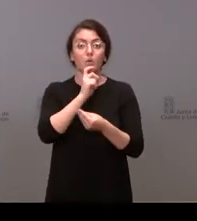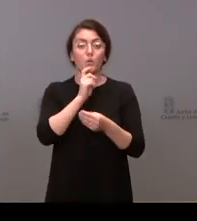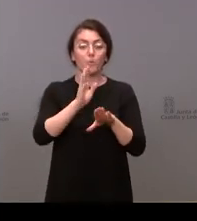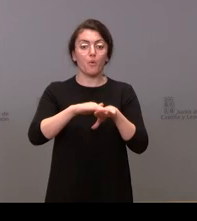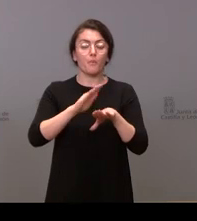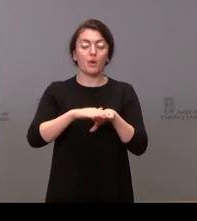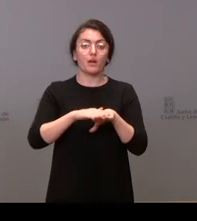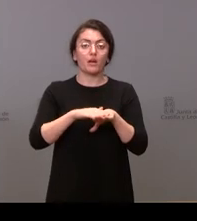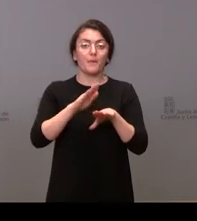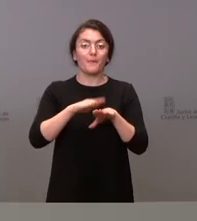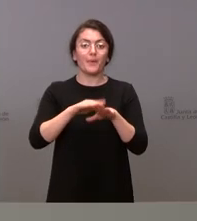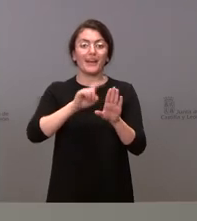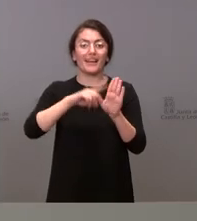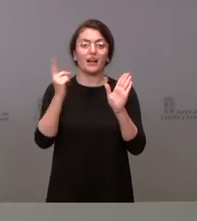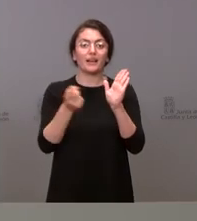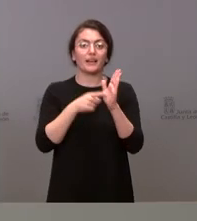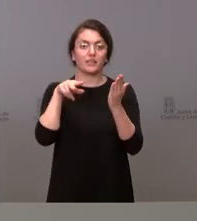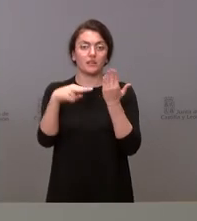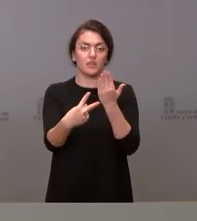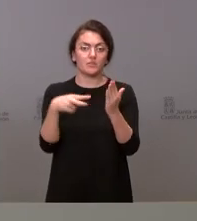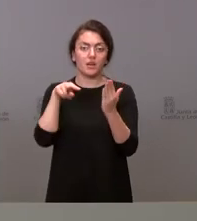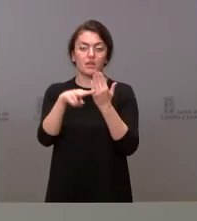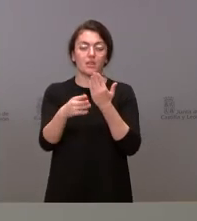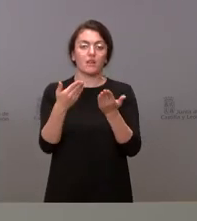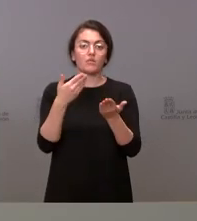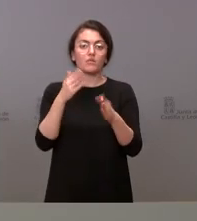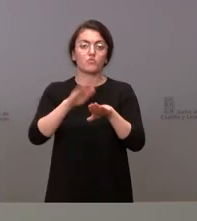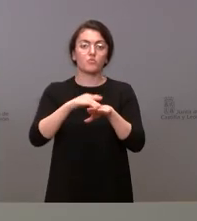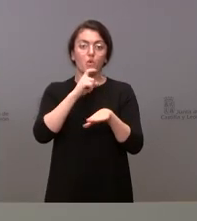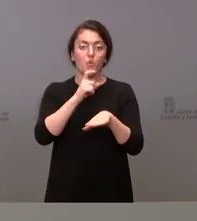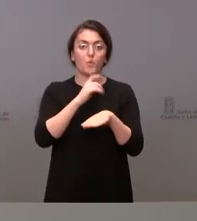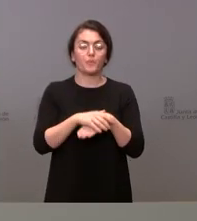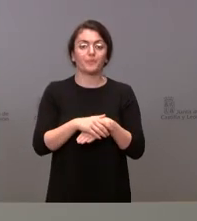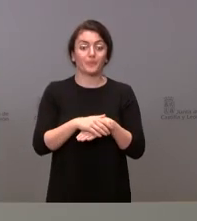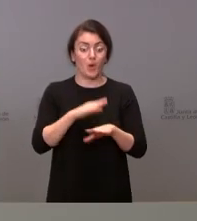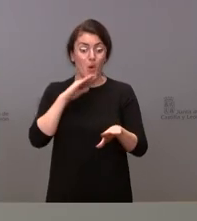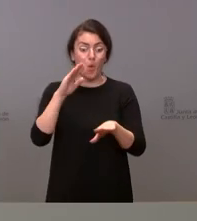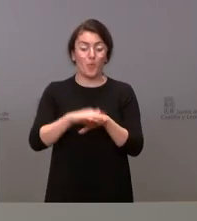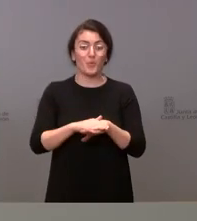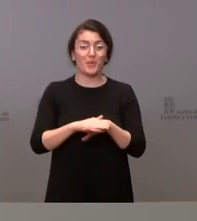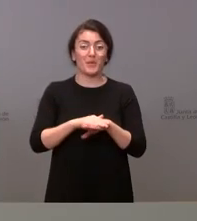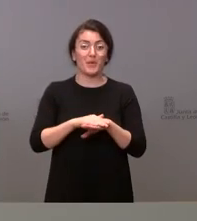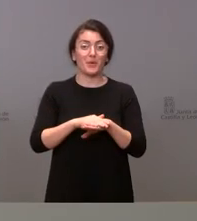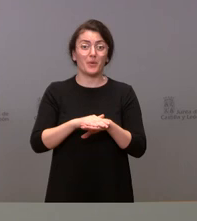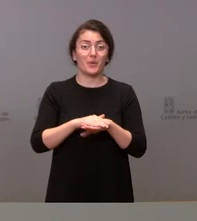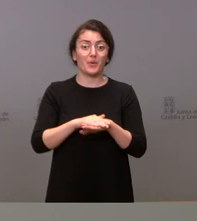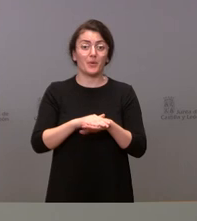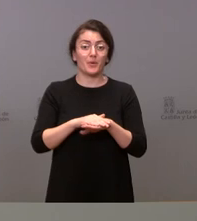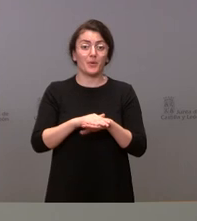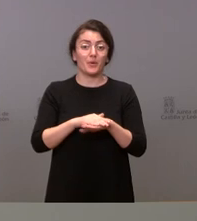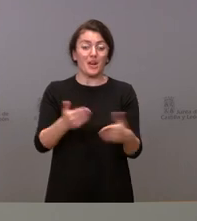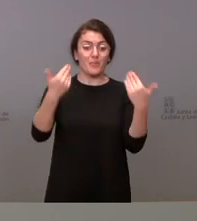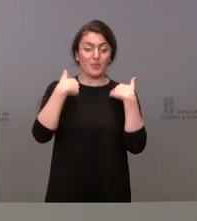ley de transparencia. Mire, el cumplimiento de las leyes de transparencia depende en un 95% de la voluntad de